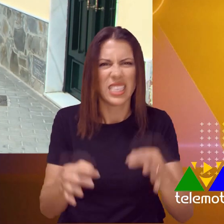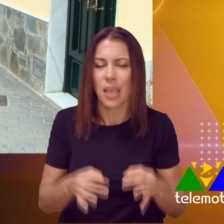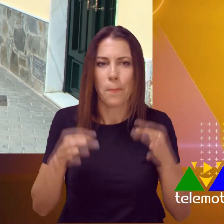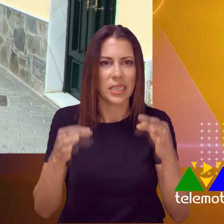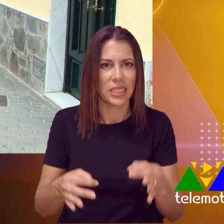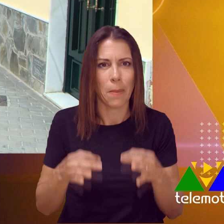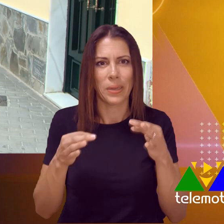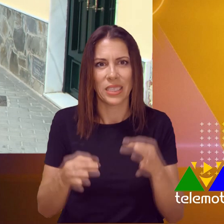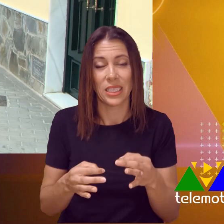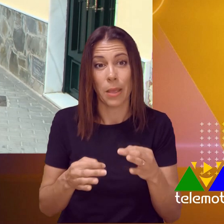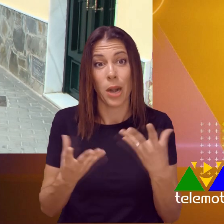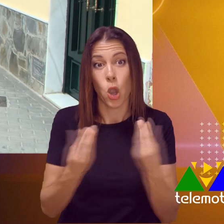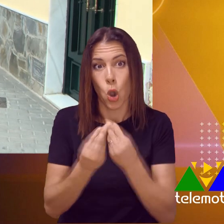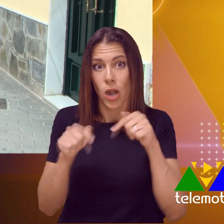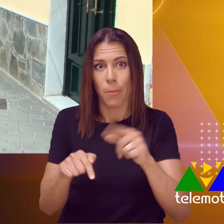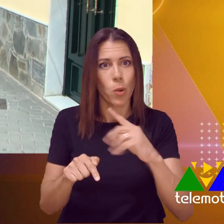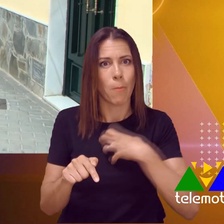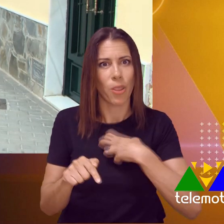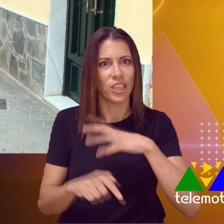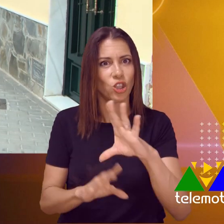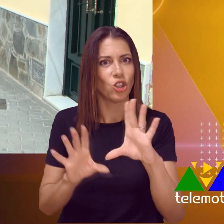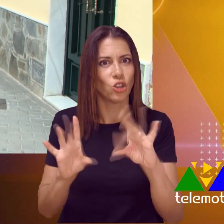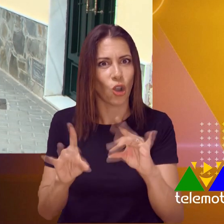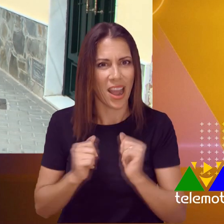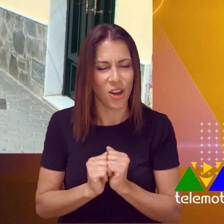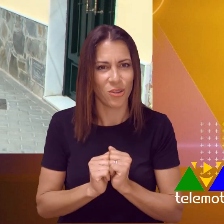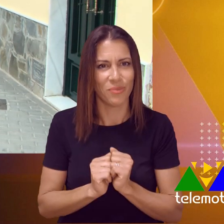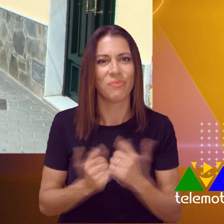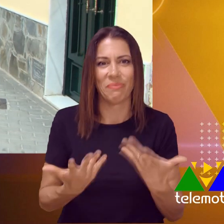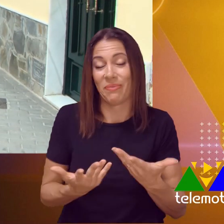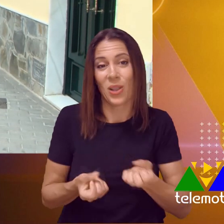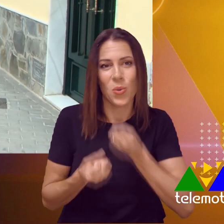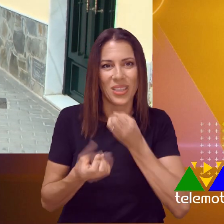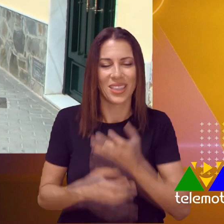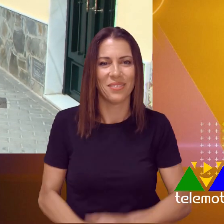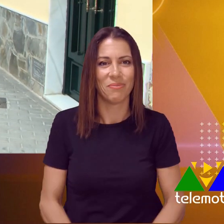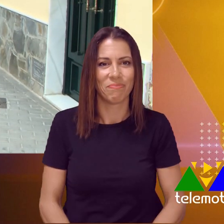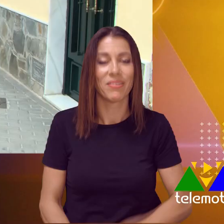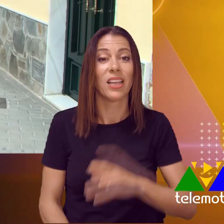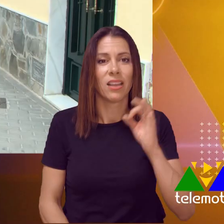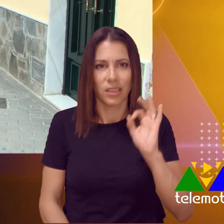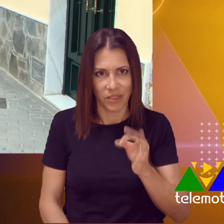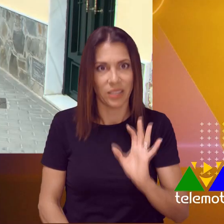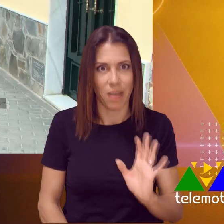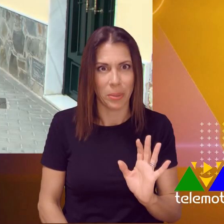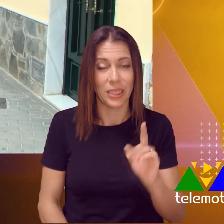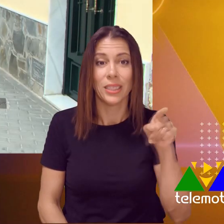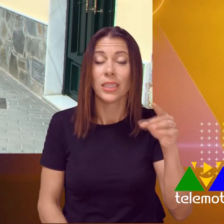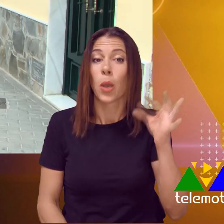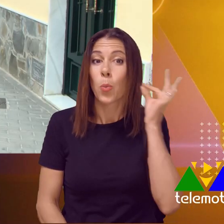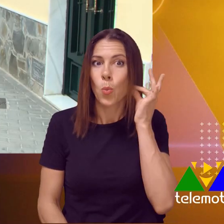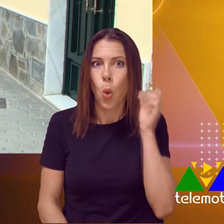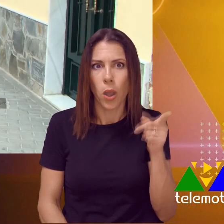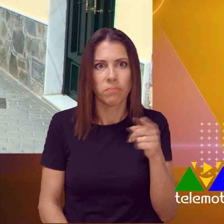estar pues con el tesoro, pero no va a poder tocarlo, no va a poder acceder al tesoro. Efectivamente, aquella mujer pues